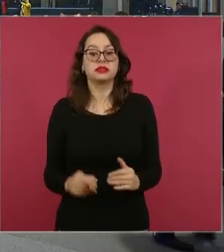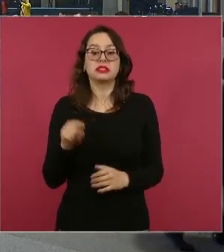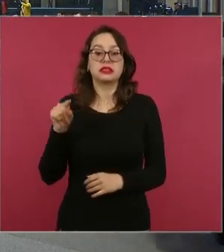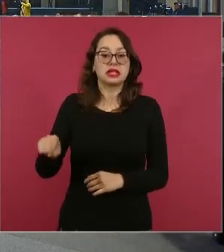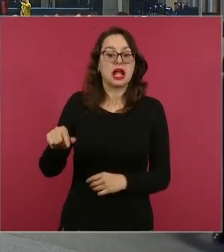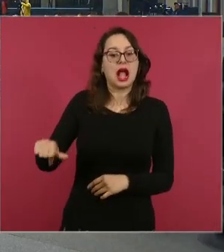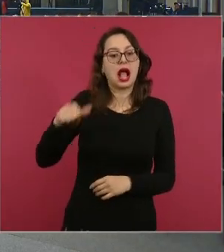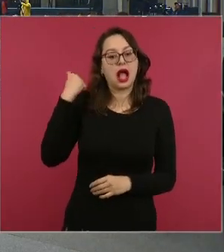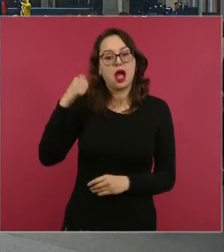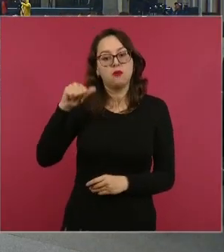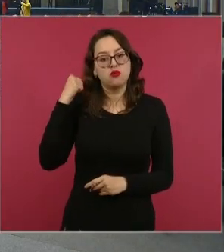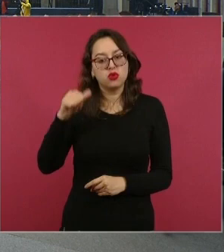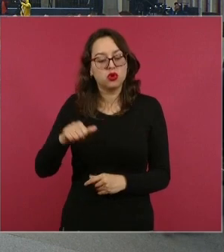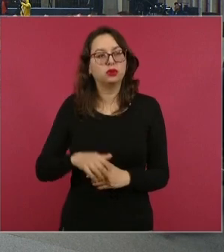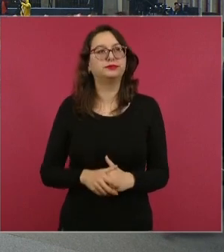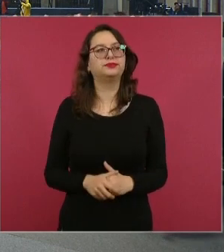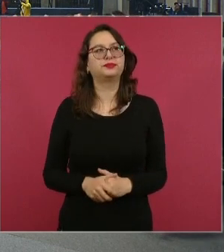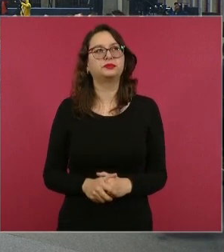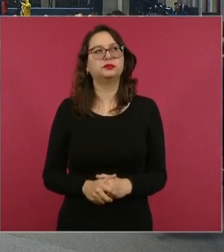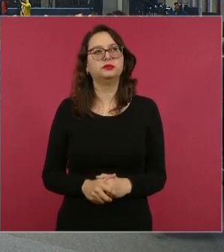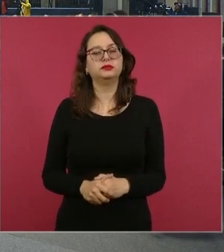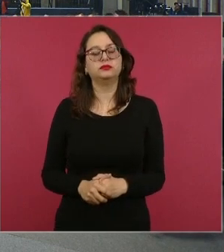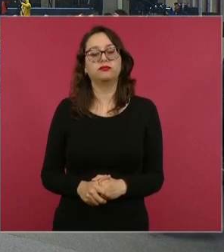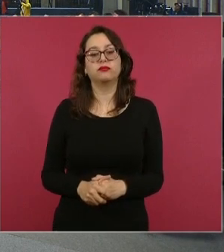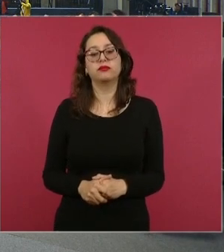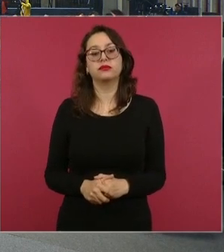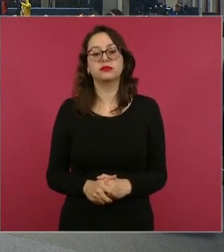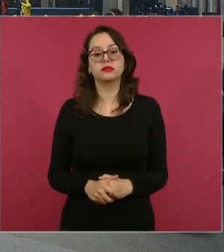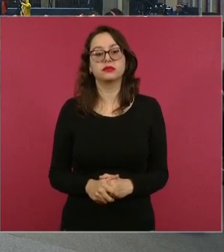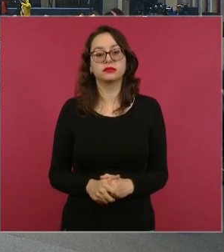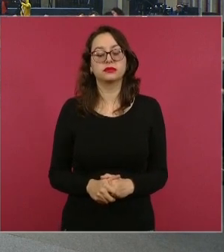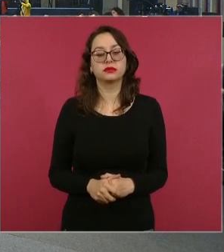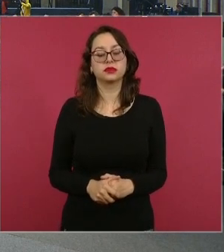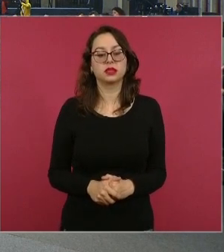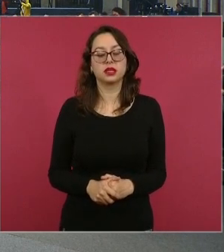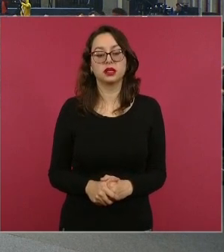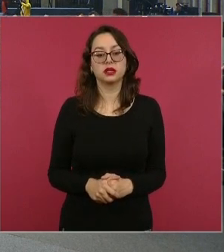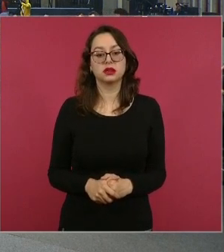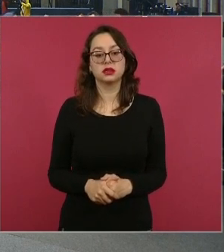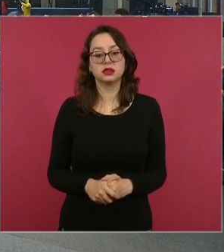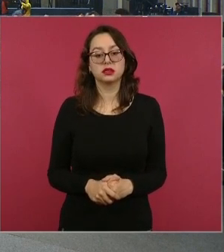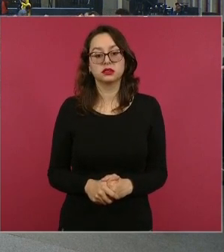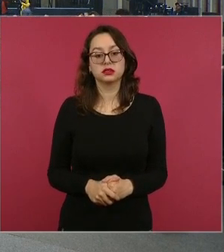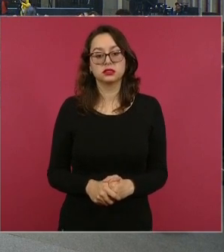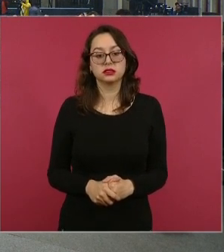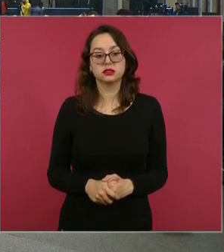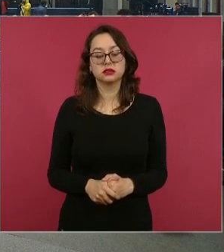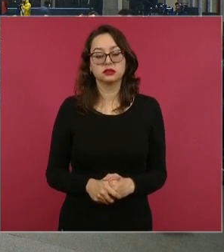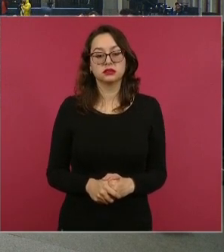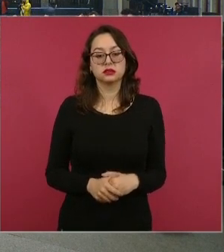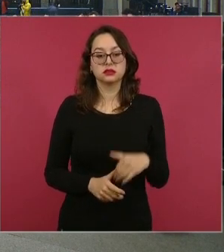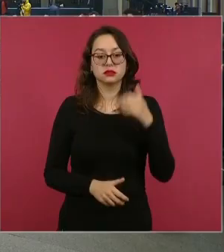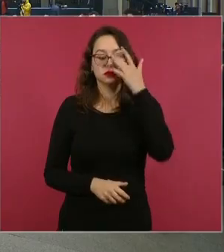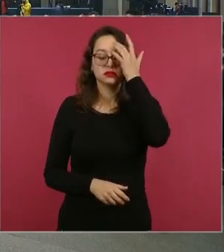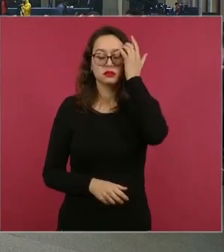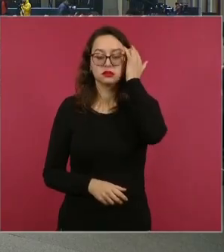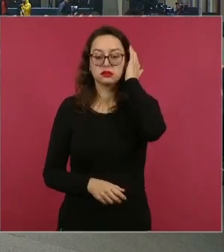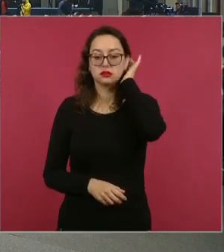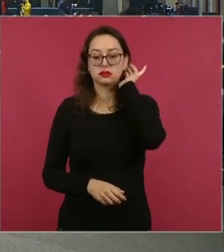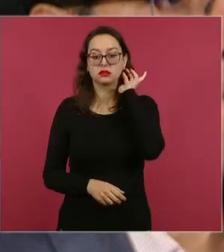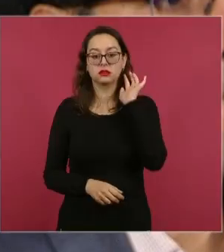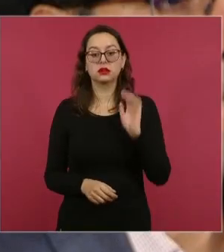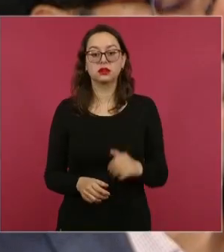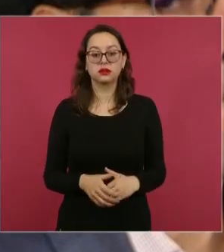eh plantearle Cuál será el mecanismo si ya seguramente ya lo vieron eh que se va a aplicar eh para todas aquellas